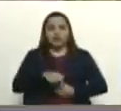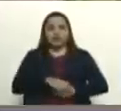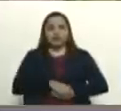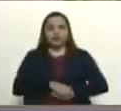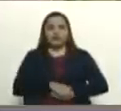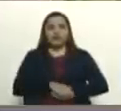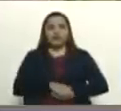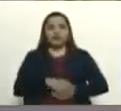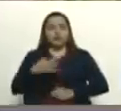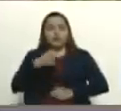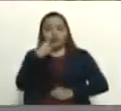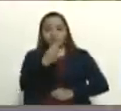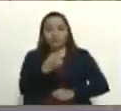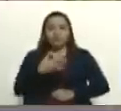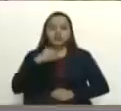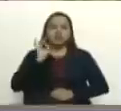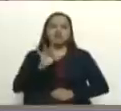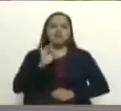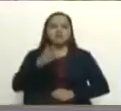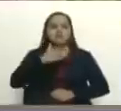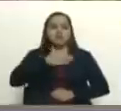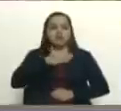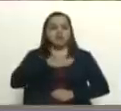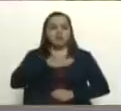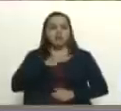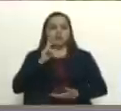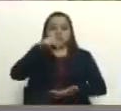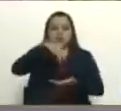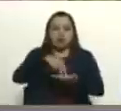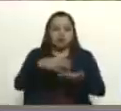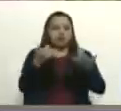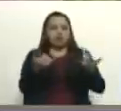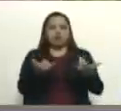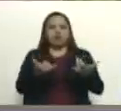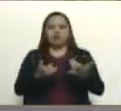Confieso que es muy difícil para mí pararme acá en este momento,